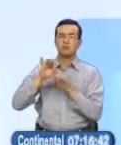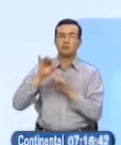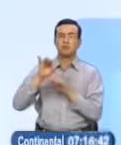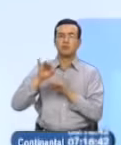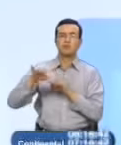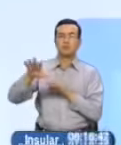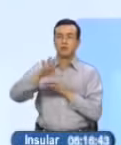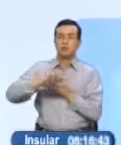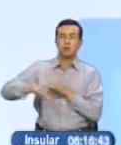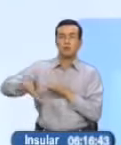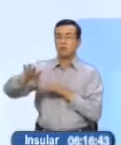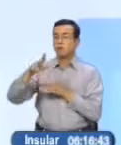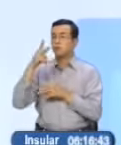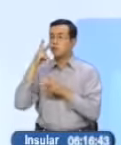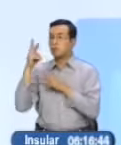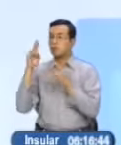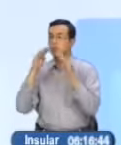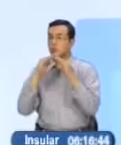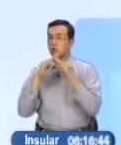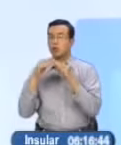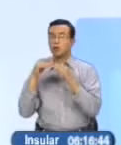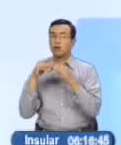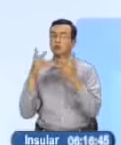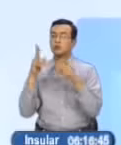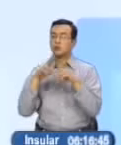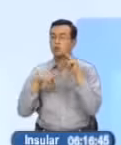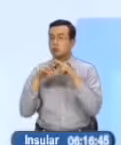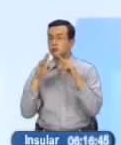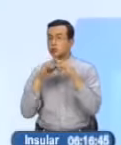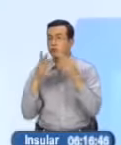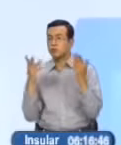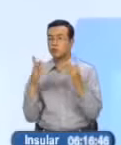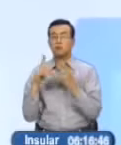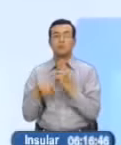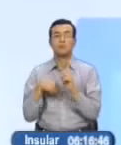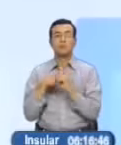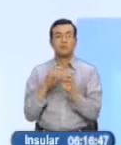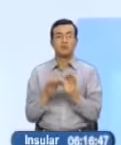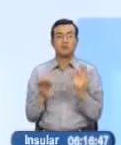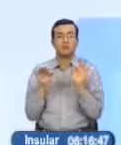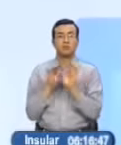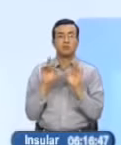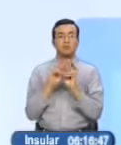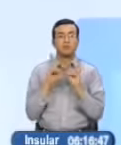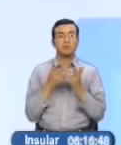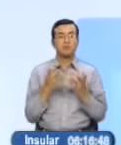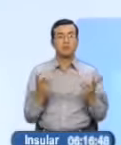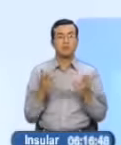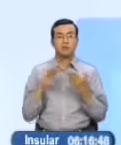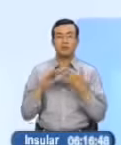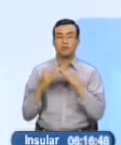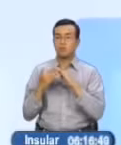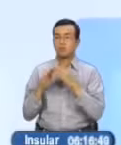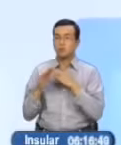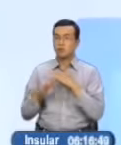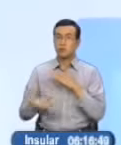que podamos dar de vivienda, el tipo de vivienda, pero también el contexto